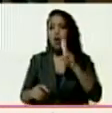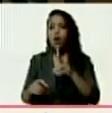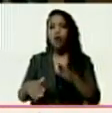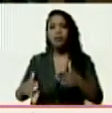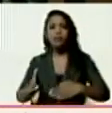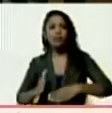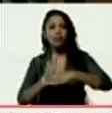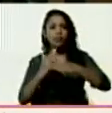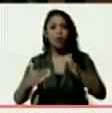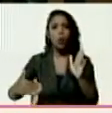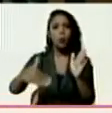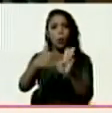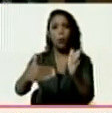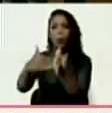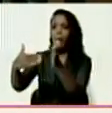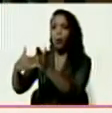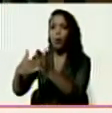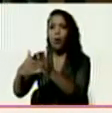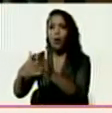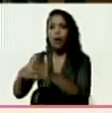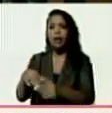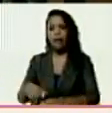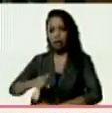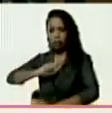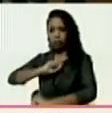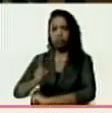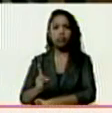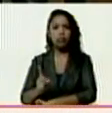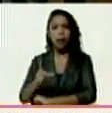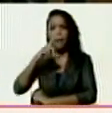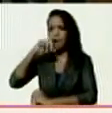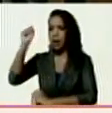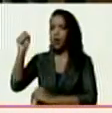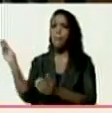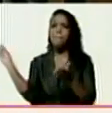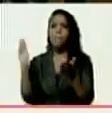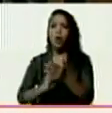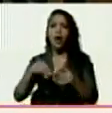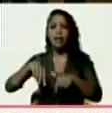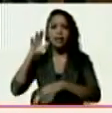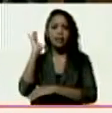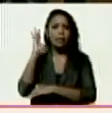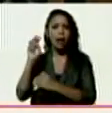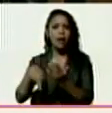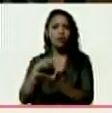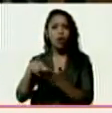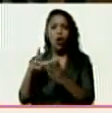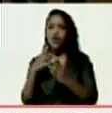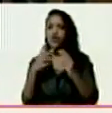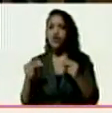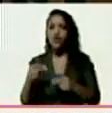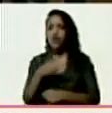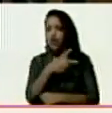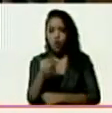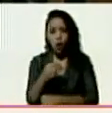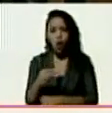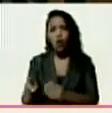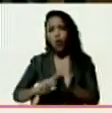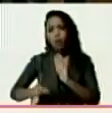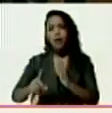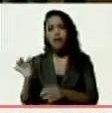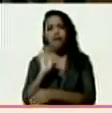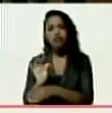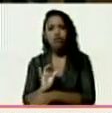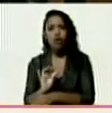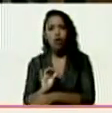Los obstáculos que el régimen de Nicolás Maduro siempre le ha puesto a esta Asamblea Nacional para no cumplir con sus funciones, para no